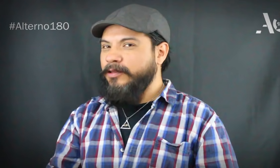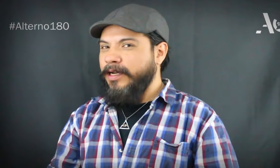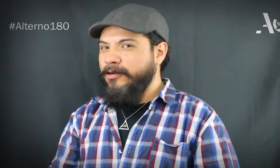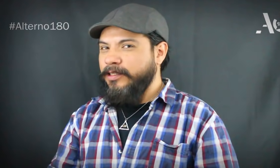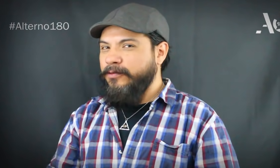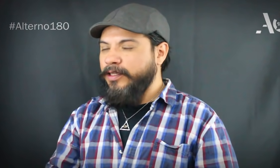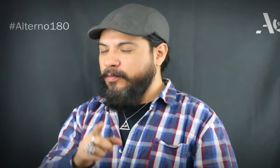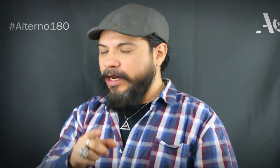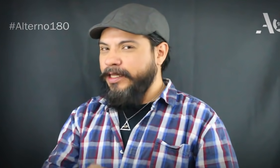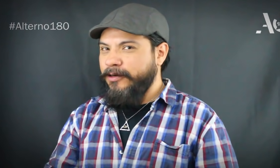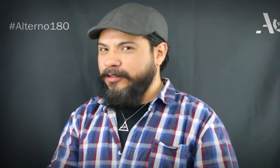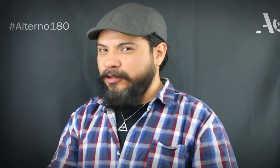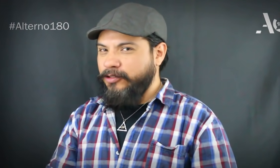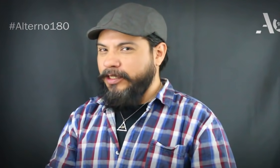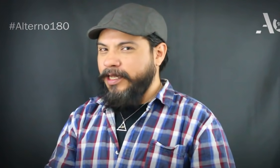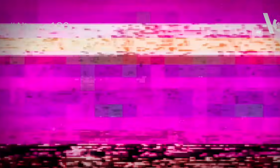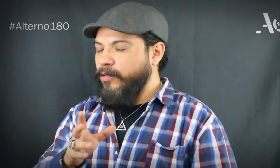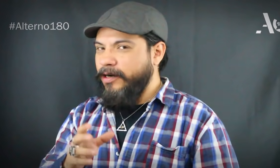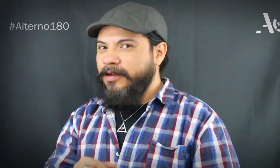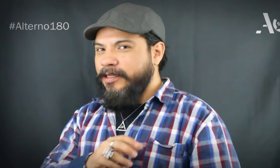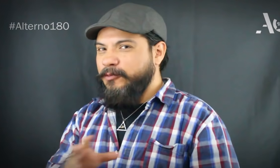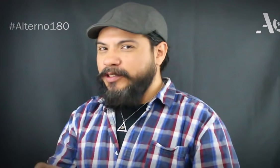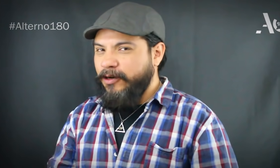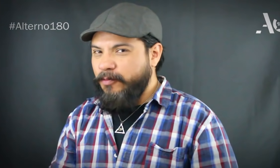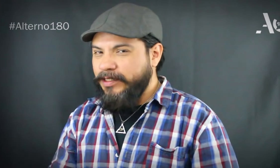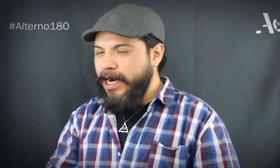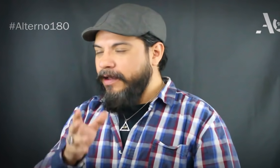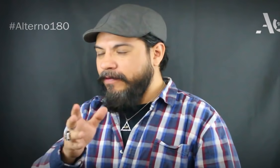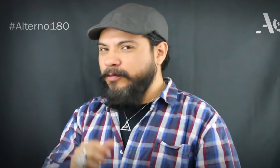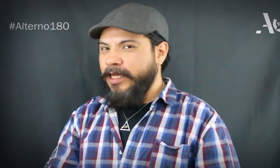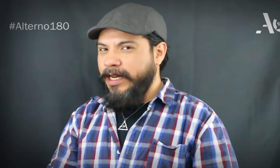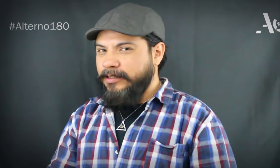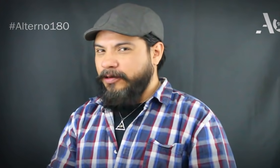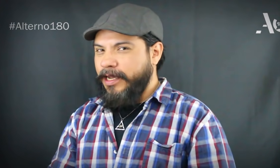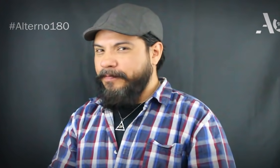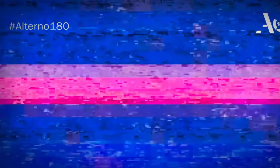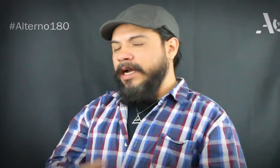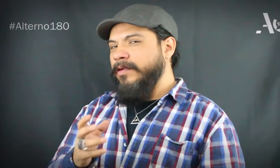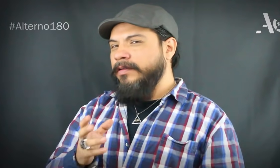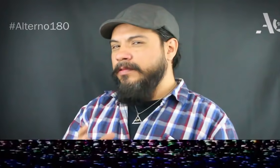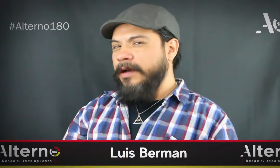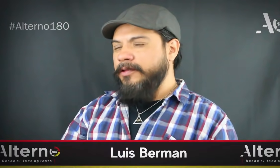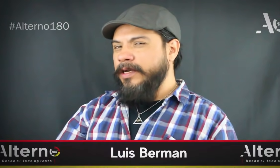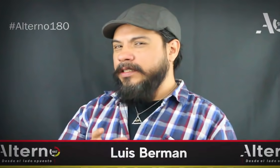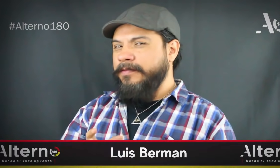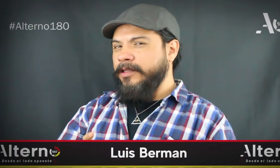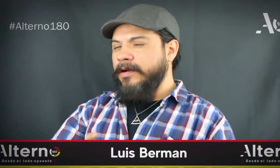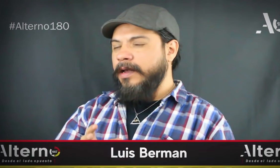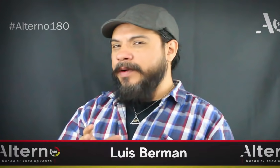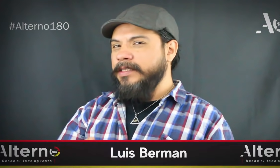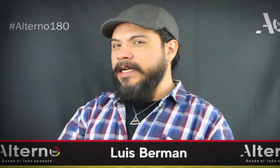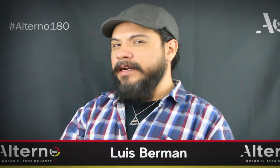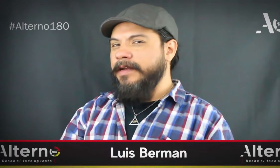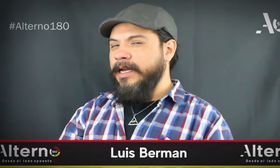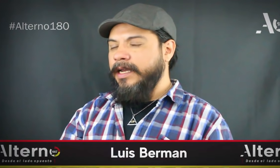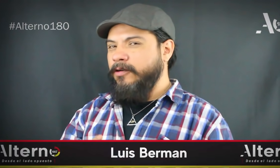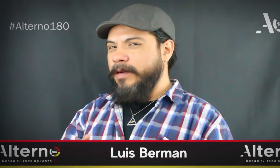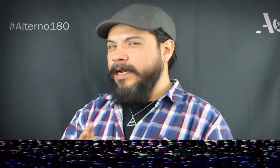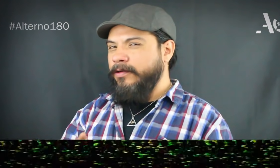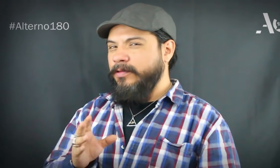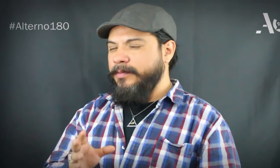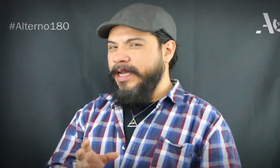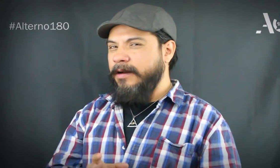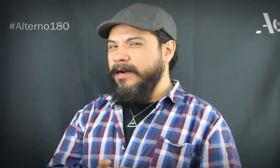los invito a que los disfruten por Alterno 180. Bueno, después del comercial, vamos a la historia. De acuerdo a un audio que se filtró a la prensa, revela